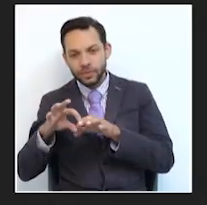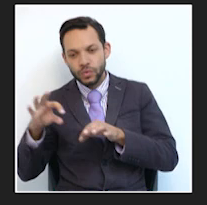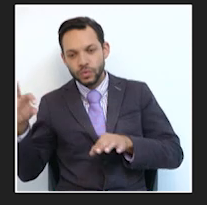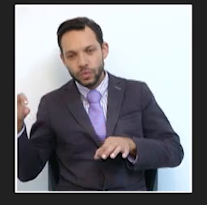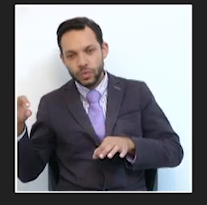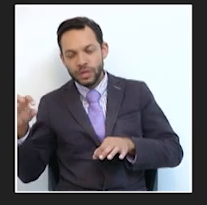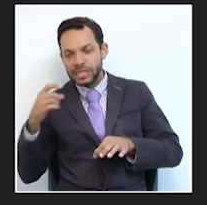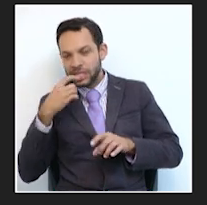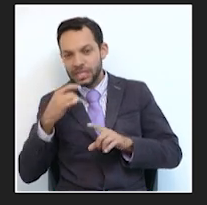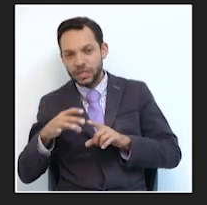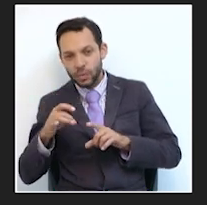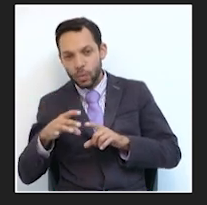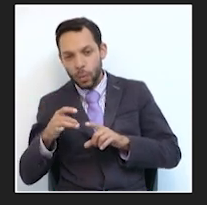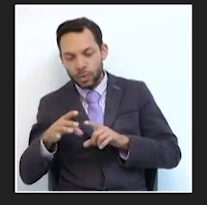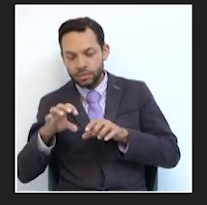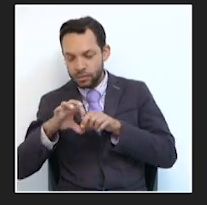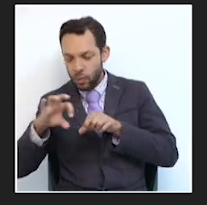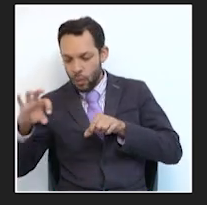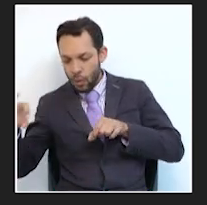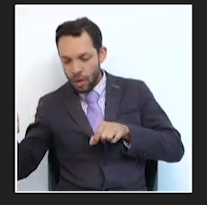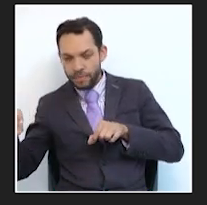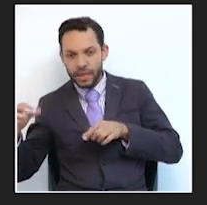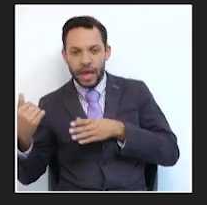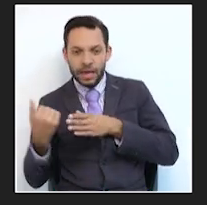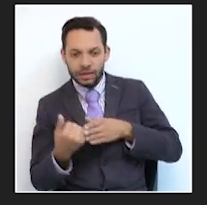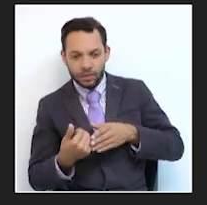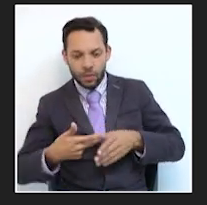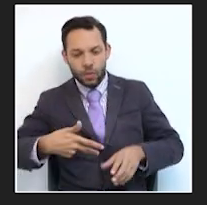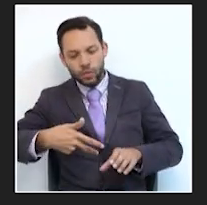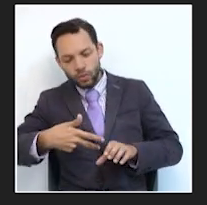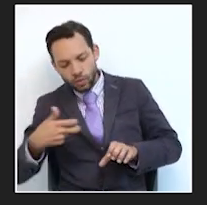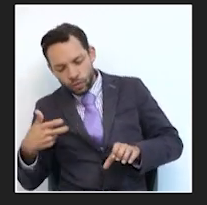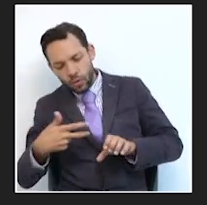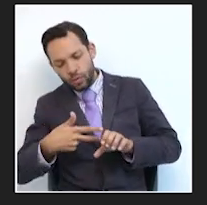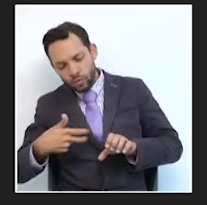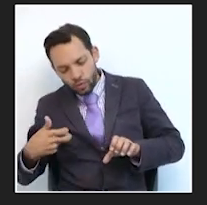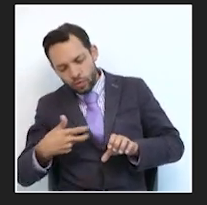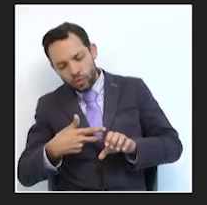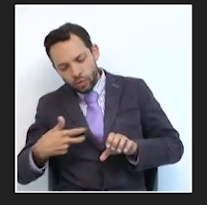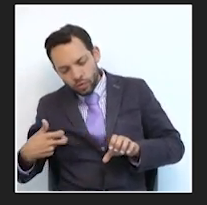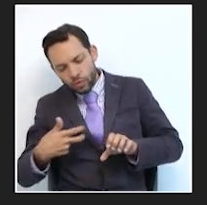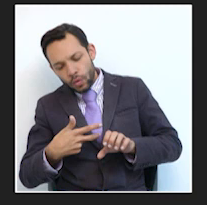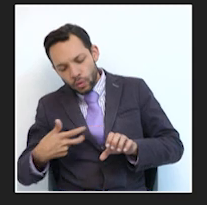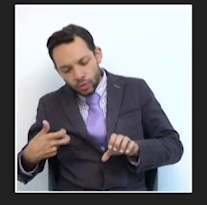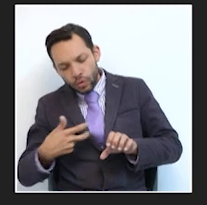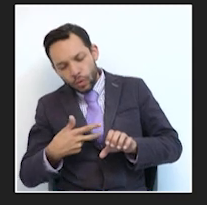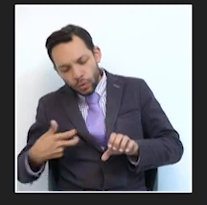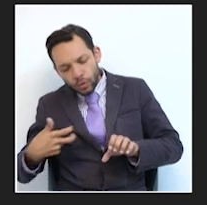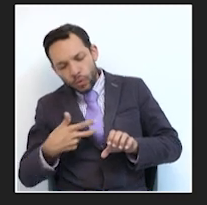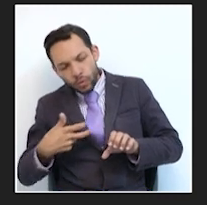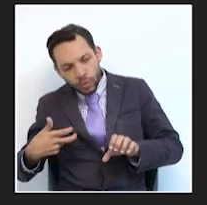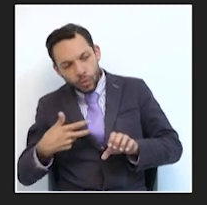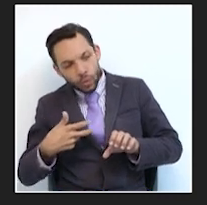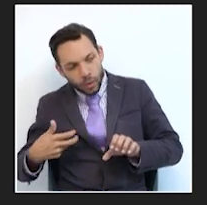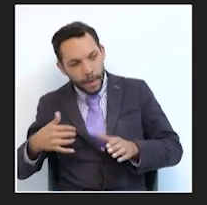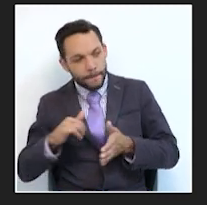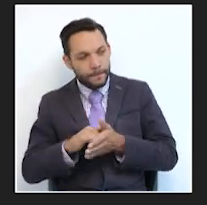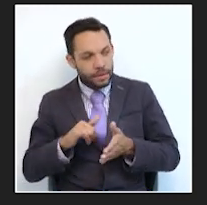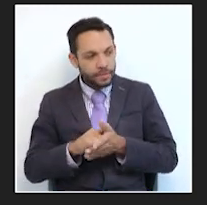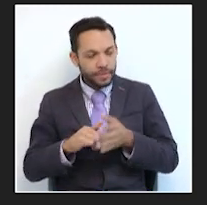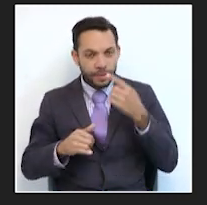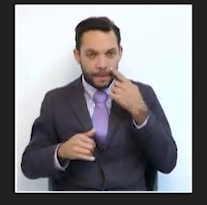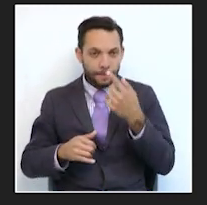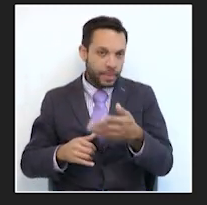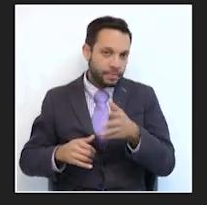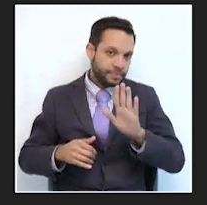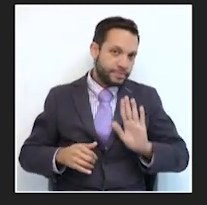natura cose tesis y una de arena toda la agüita y hay que mirar allá y está en esa red no puesta está